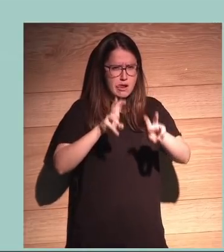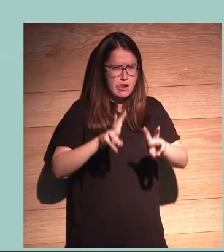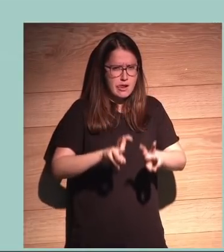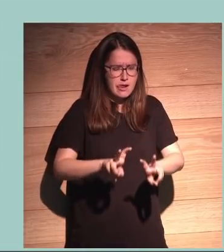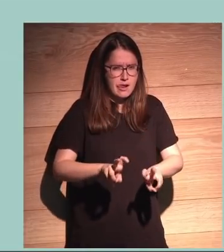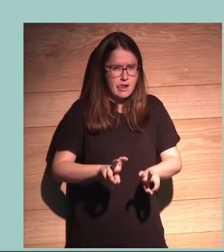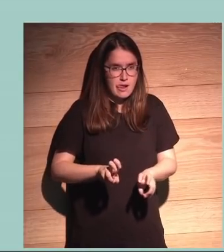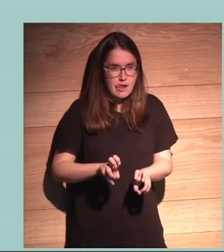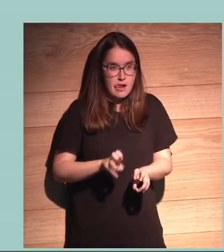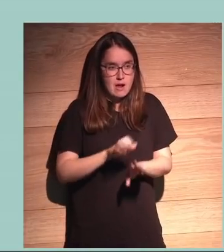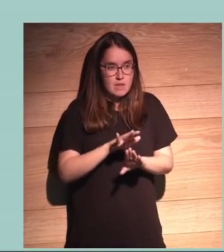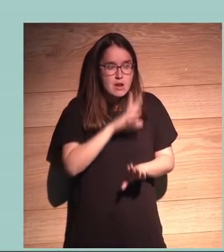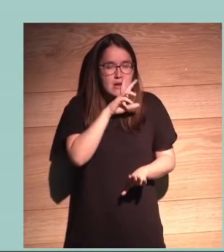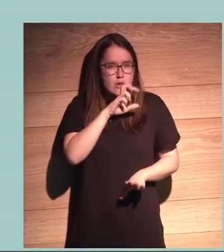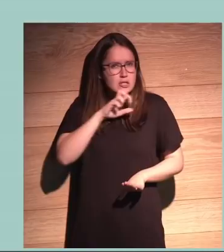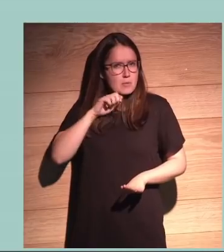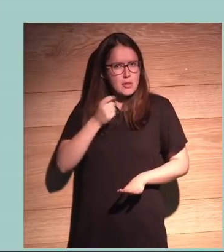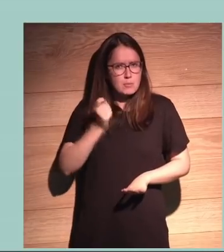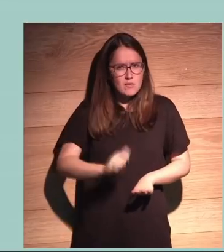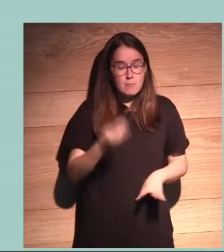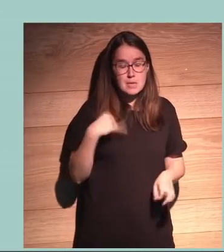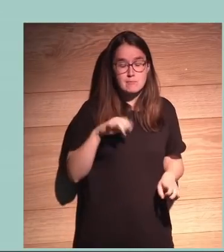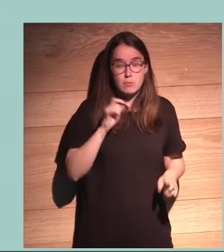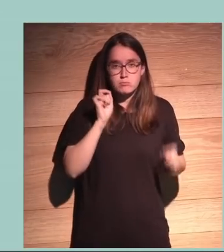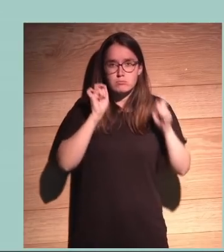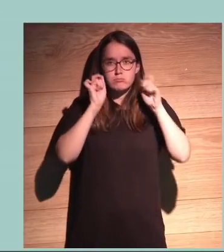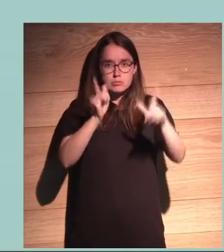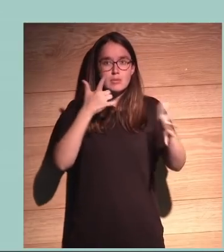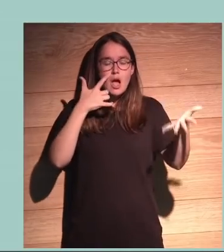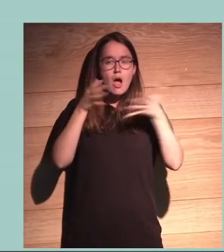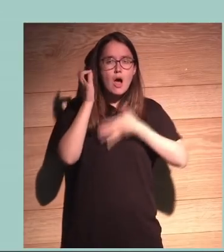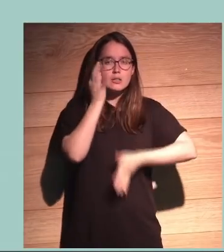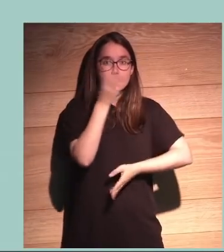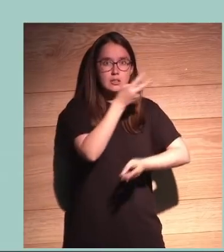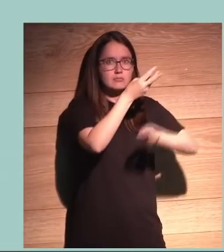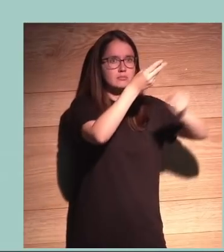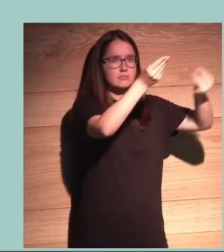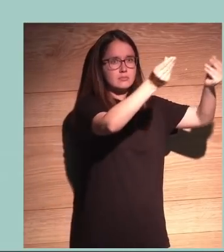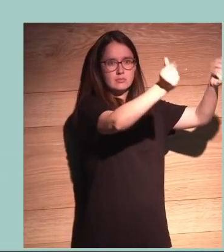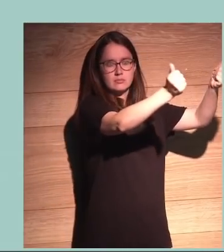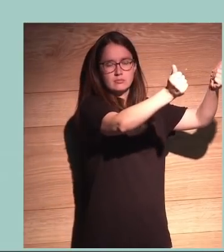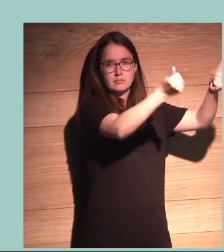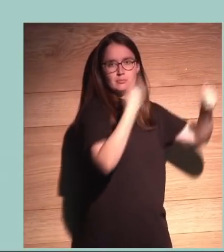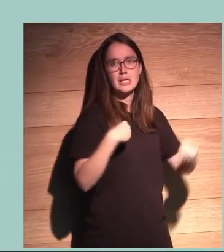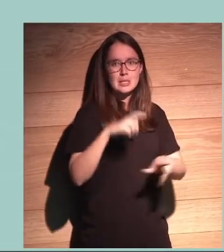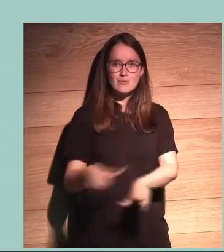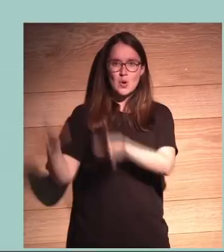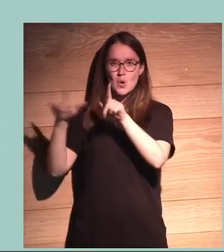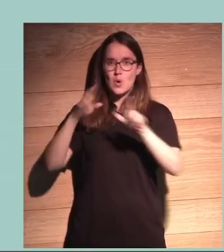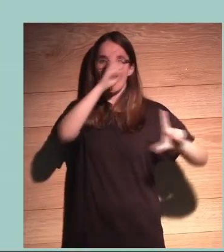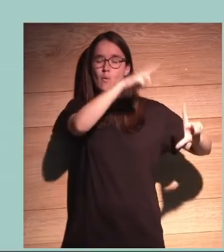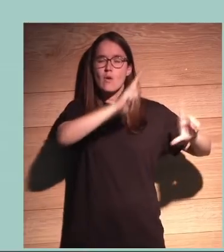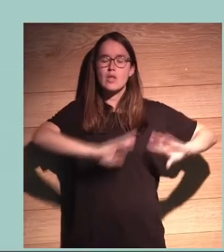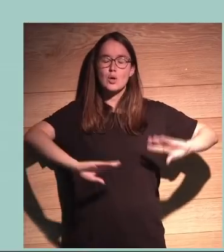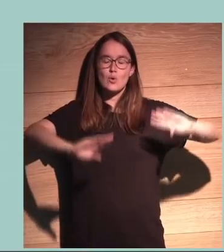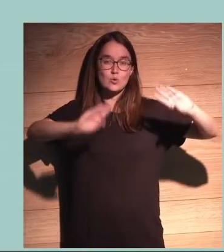y ese conservador descubre a esta artista olvidada, Judith Leyster, cuyos cuadros